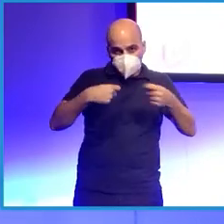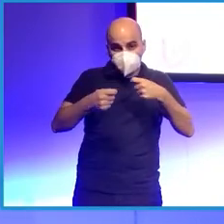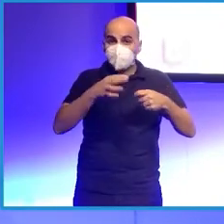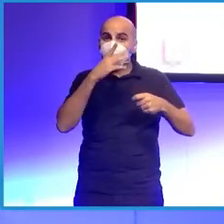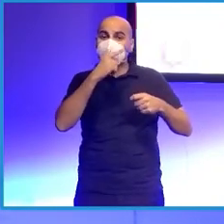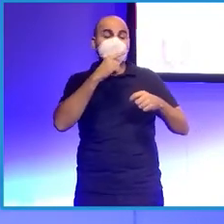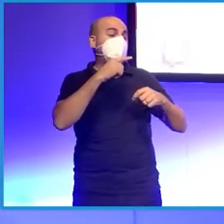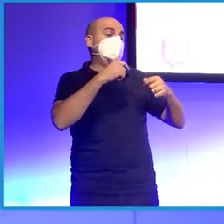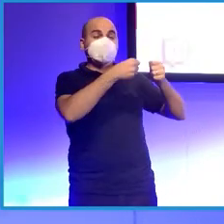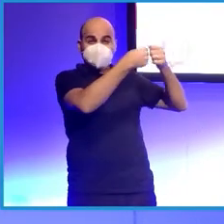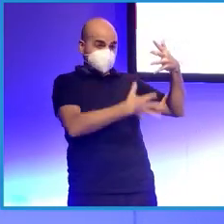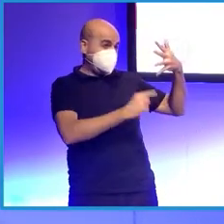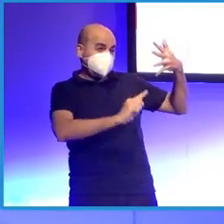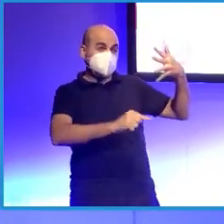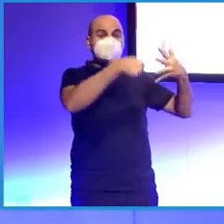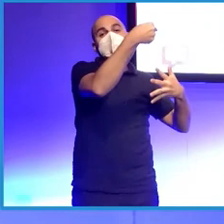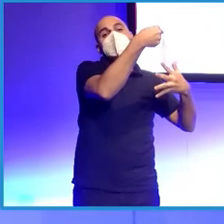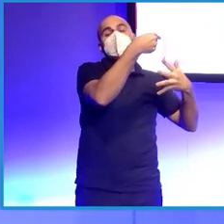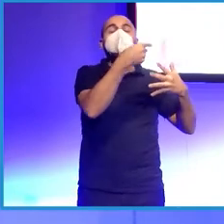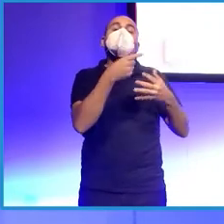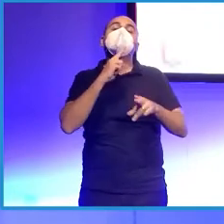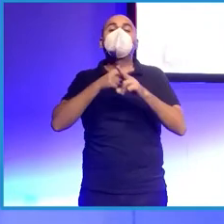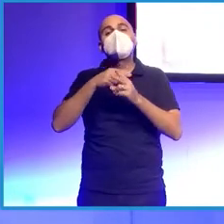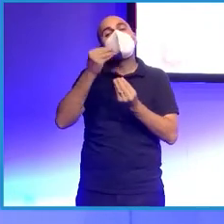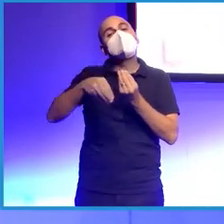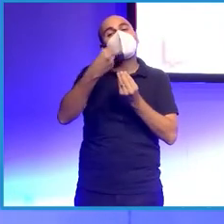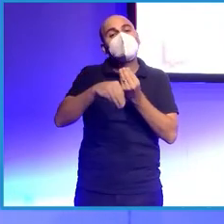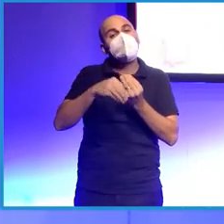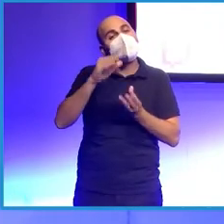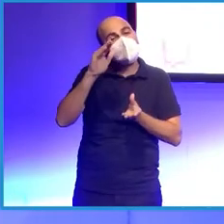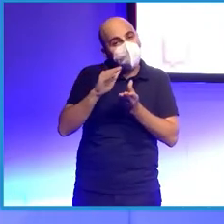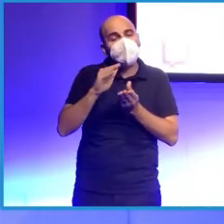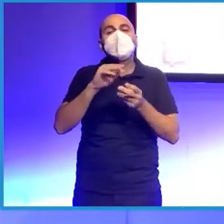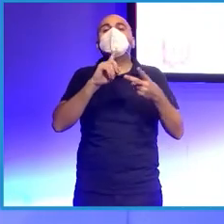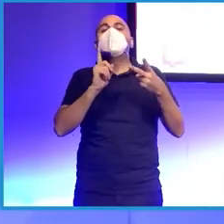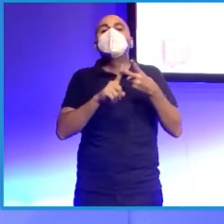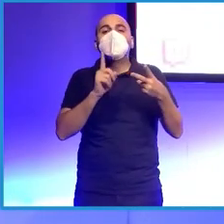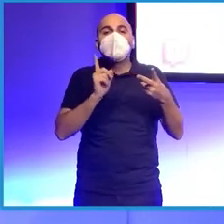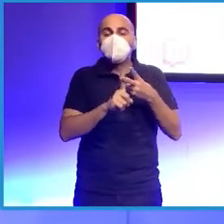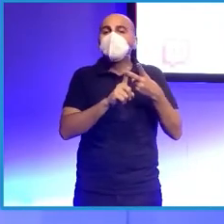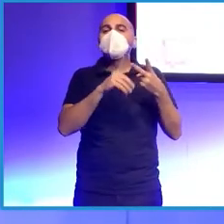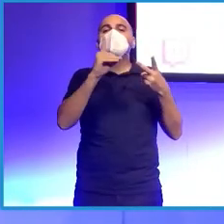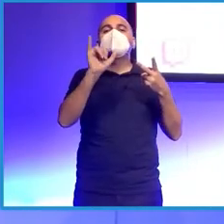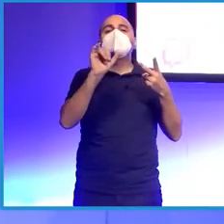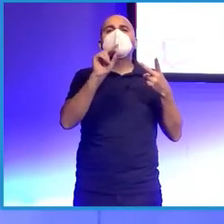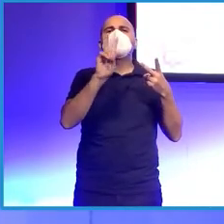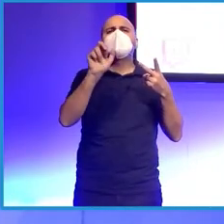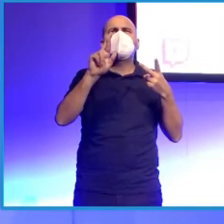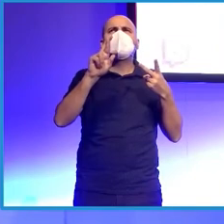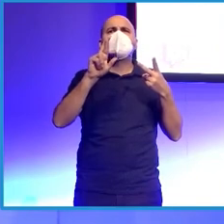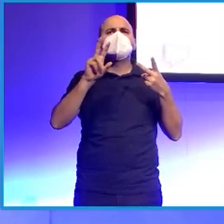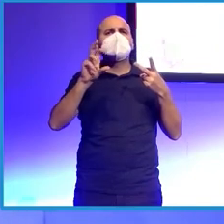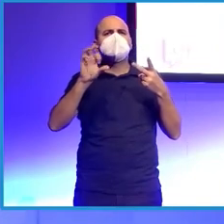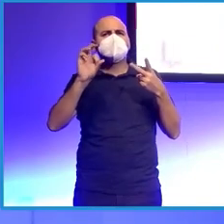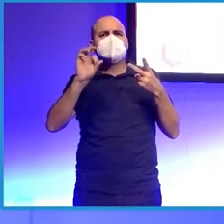dos son dos titanes diverso al hacen muy bien el link building incluso mejor que plátano melón pero no consigue pasar a